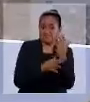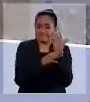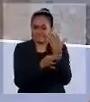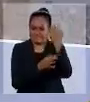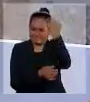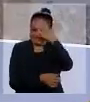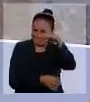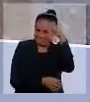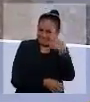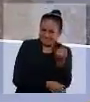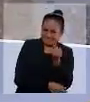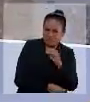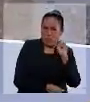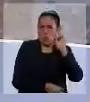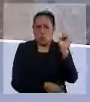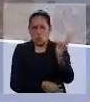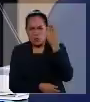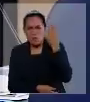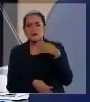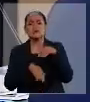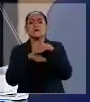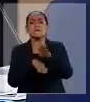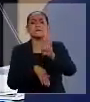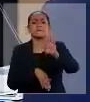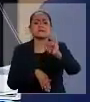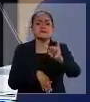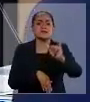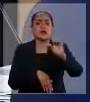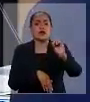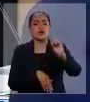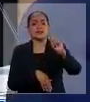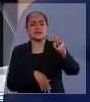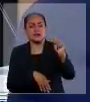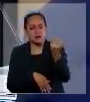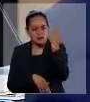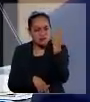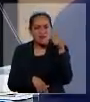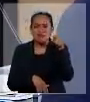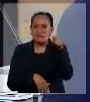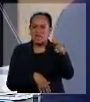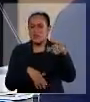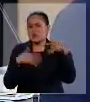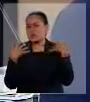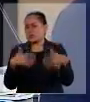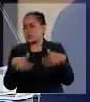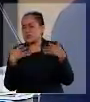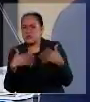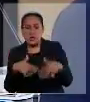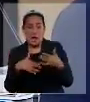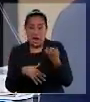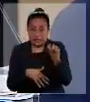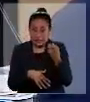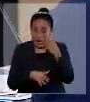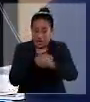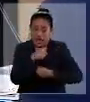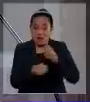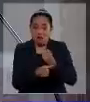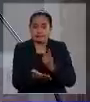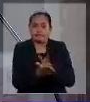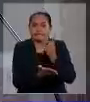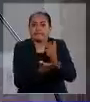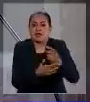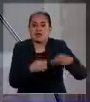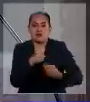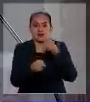UNAM, y que este año recibió el Premio Nacional de Ciencia, será la